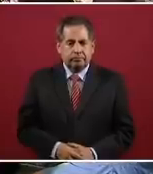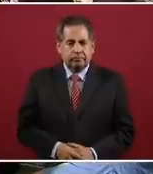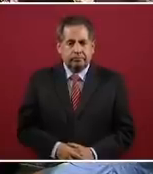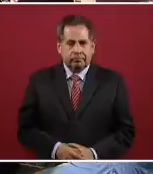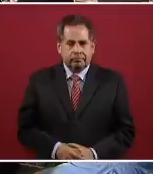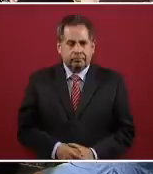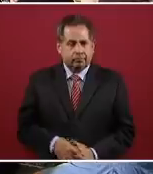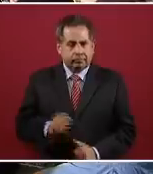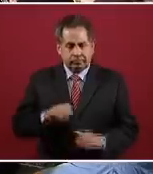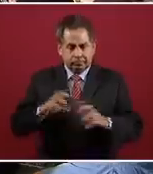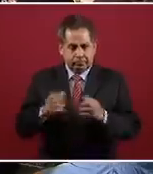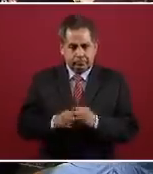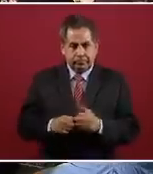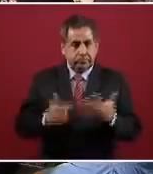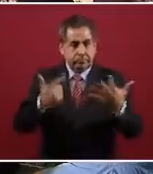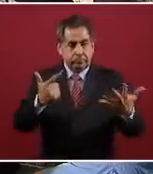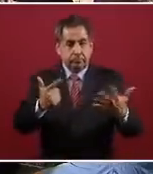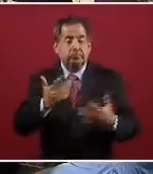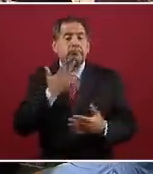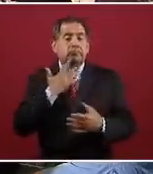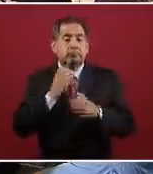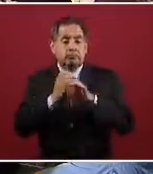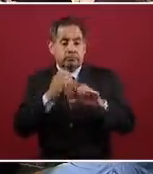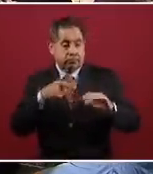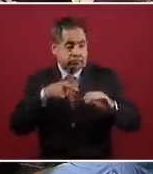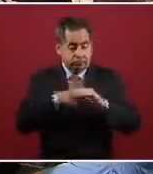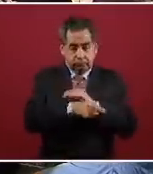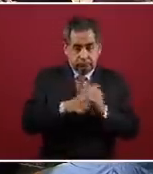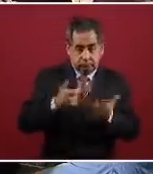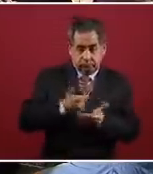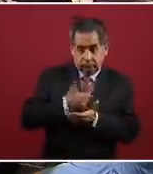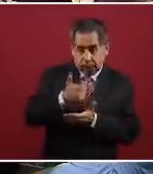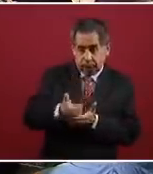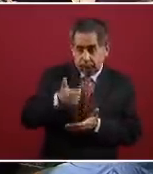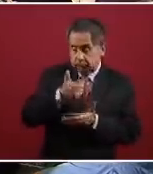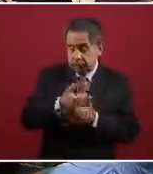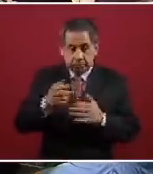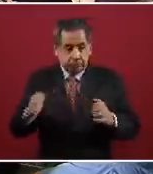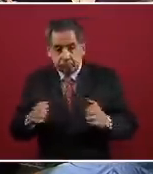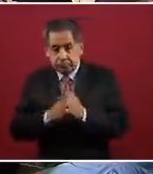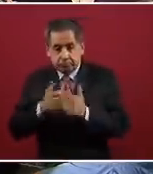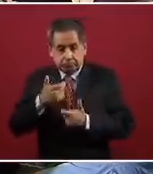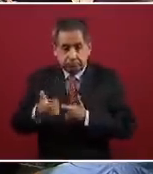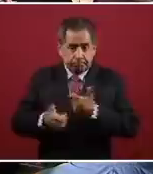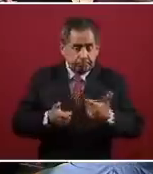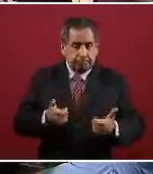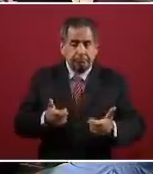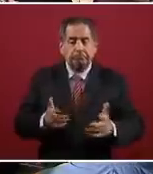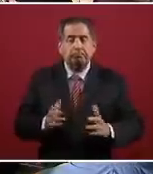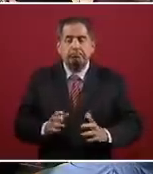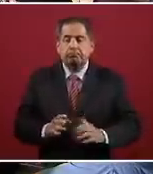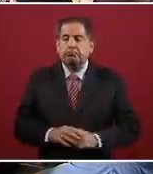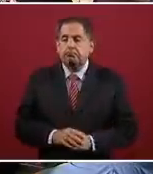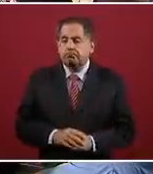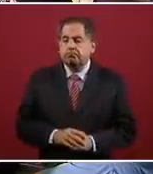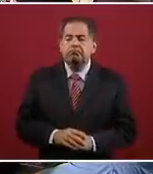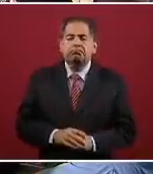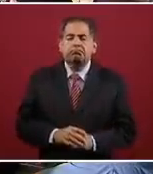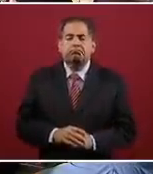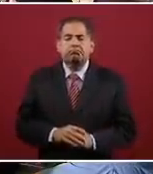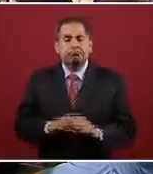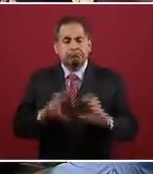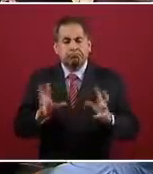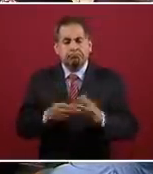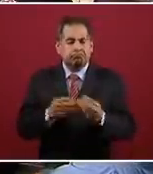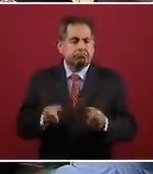Fueron siete gasoductos que se encontraron en situaciones de fuerzas mayores. De manera general,